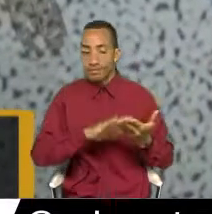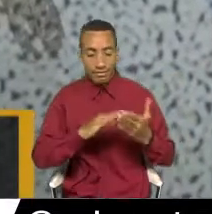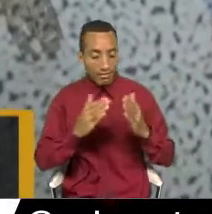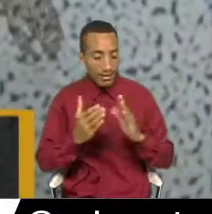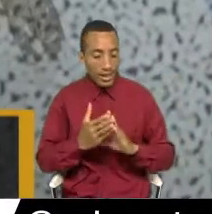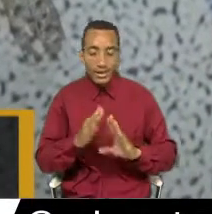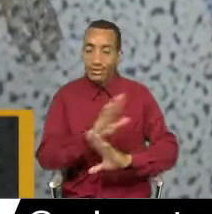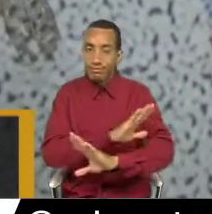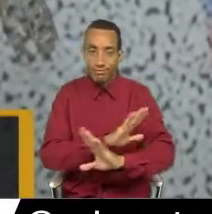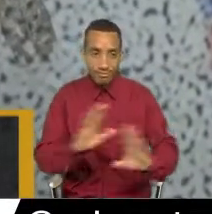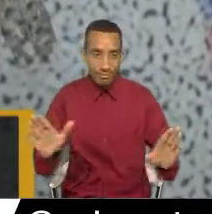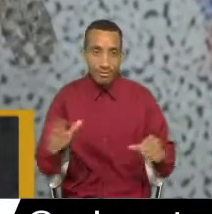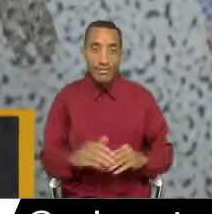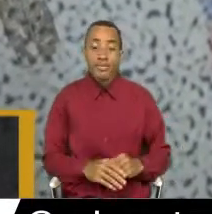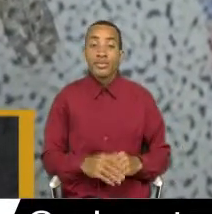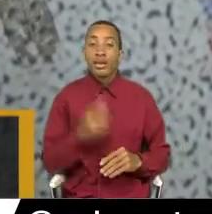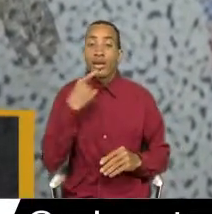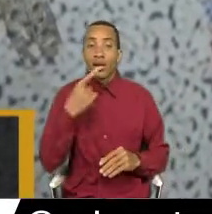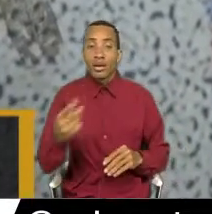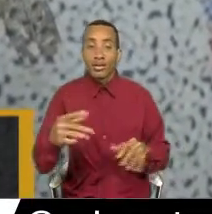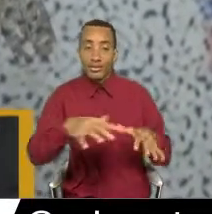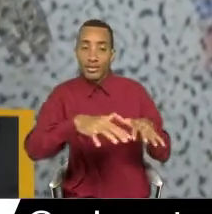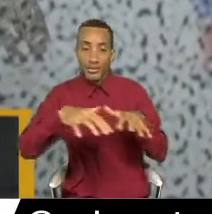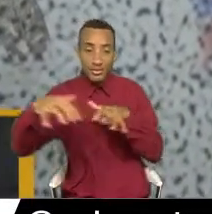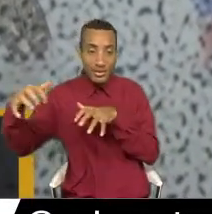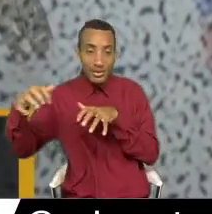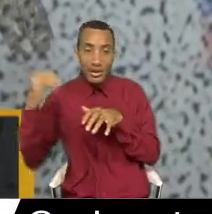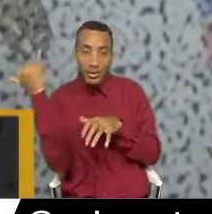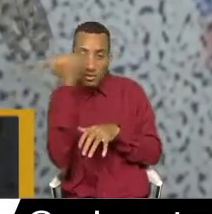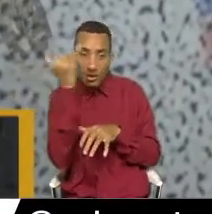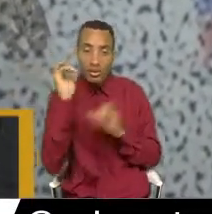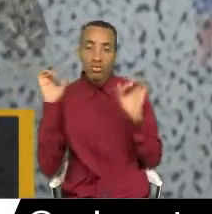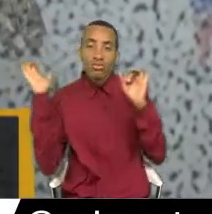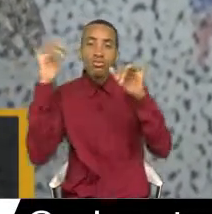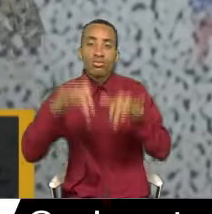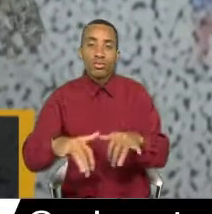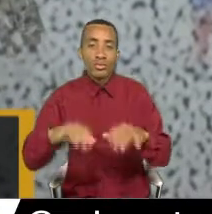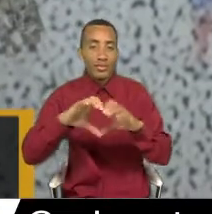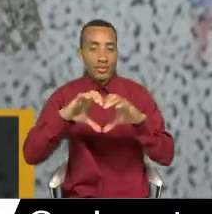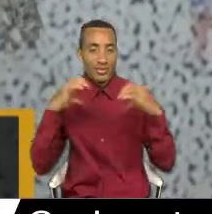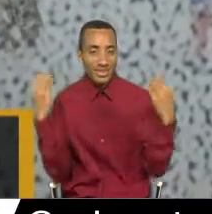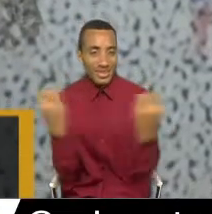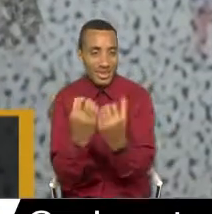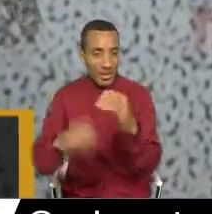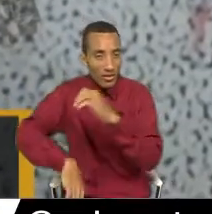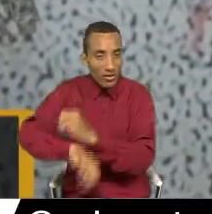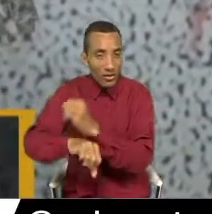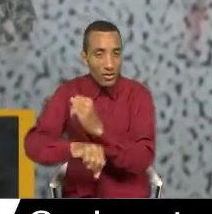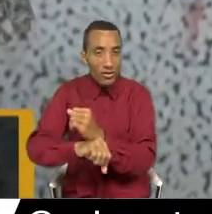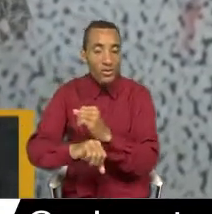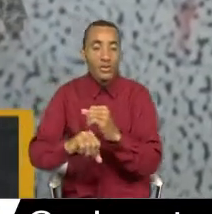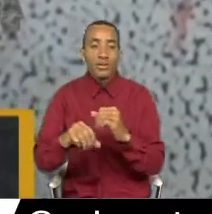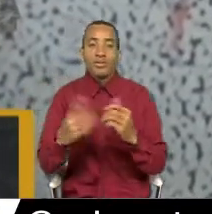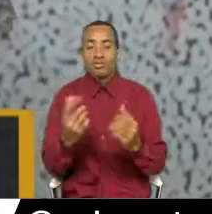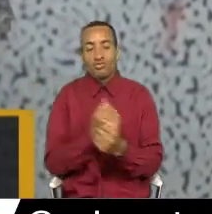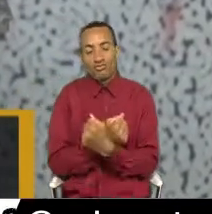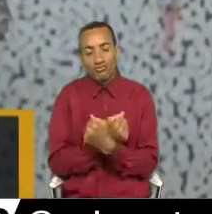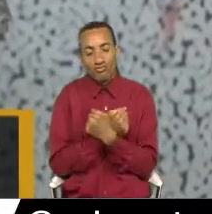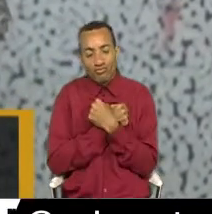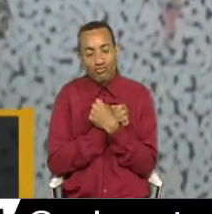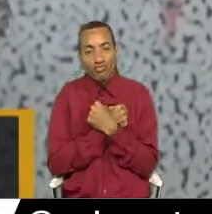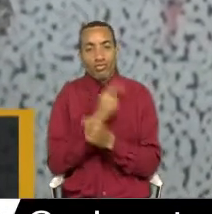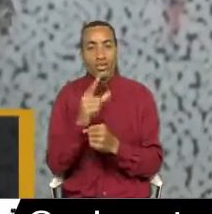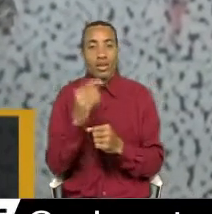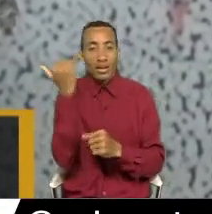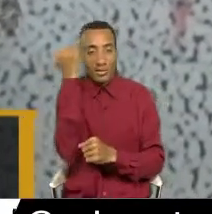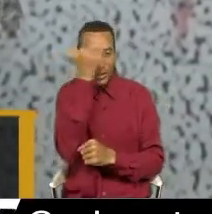hinchada de Barranca Bermeja de Millonarios a que asistan al estadio el día martes, a que vamos a nuestro gran amor, equipo Millonarios, y